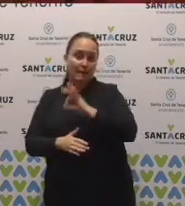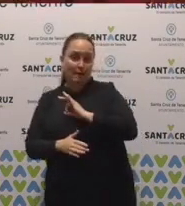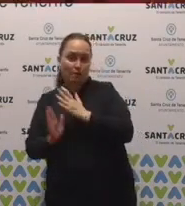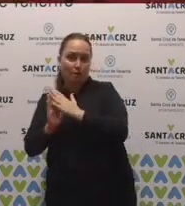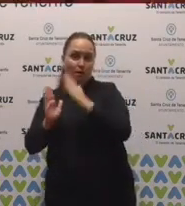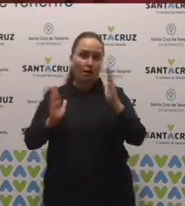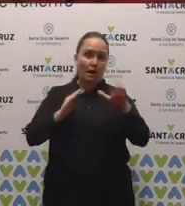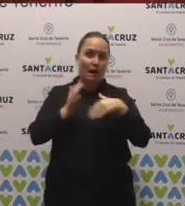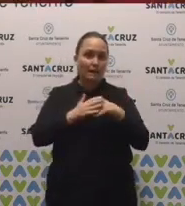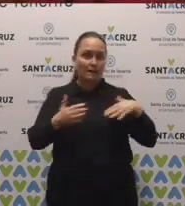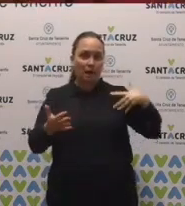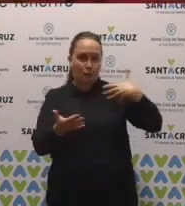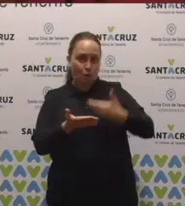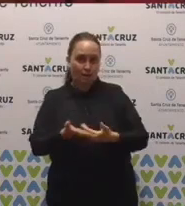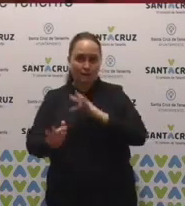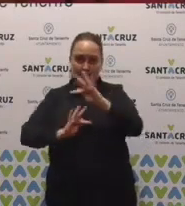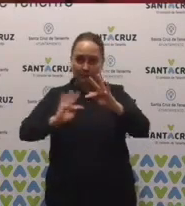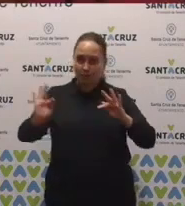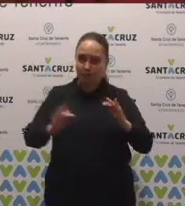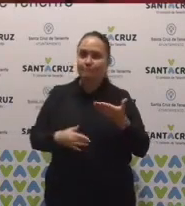don guillermo